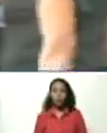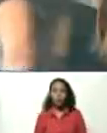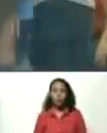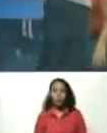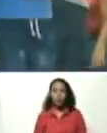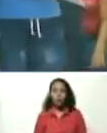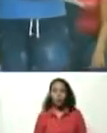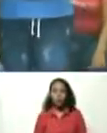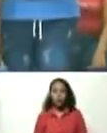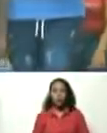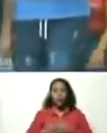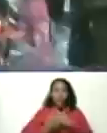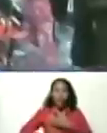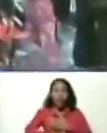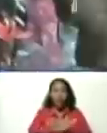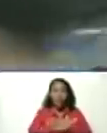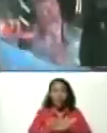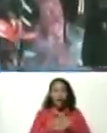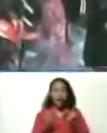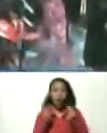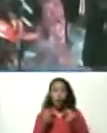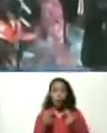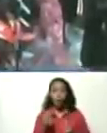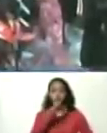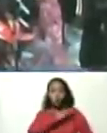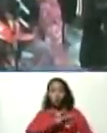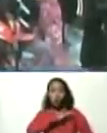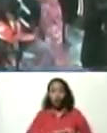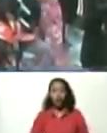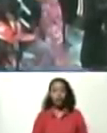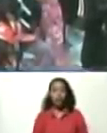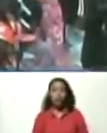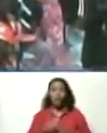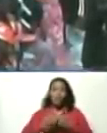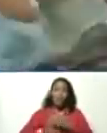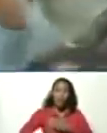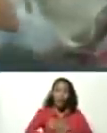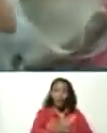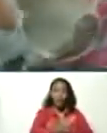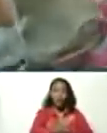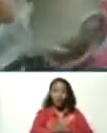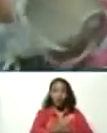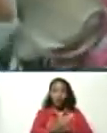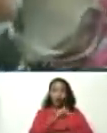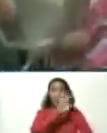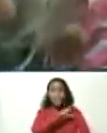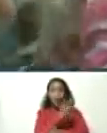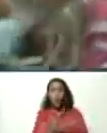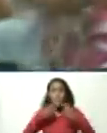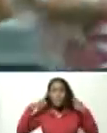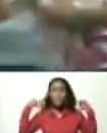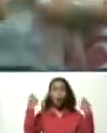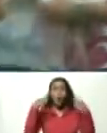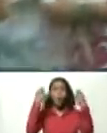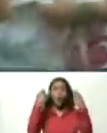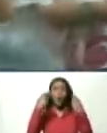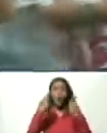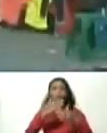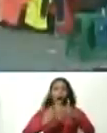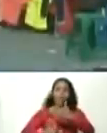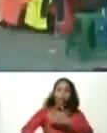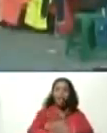de avance económico, social, de avance en el poder popular, de avance